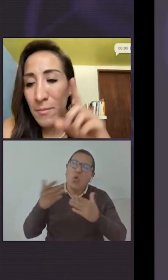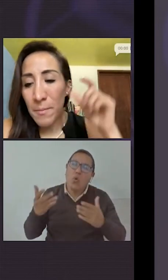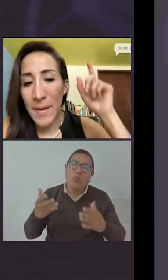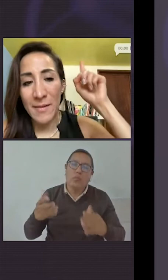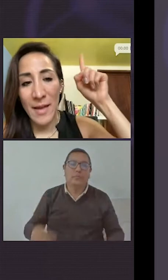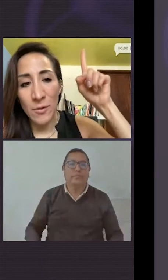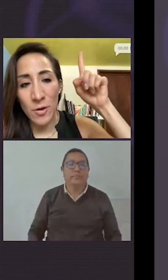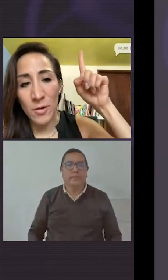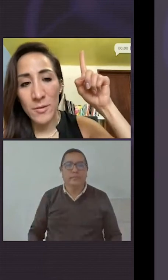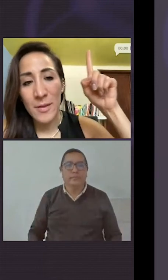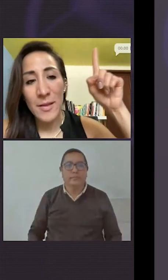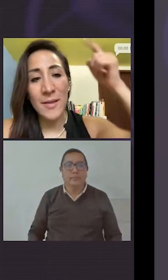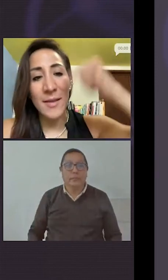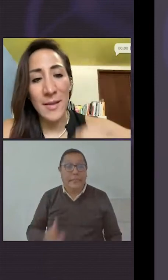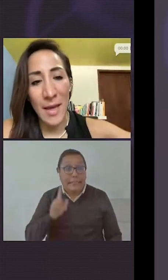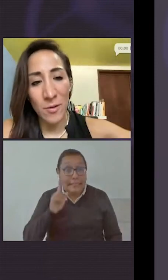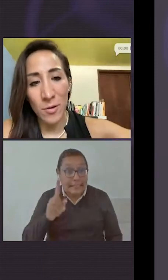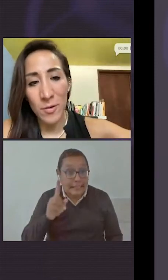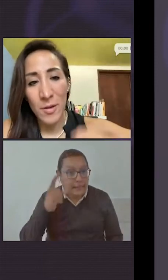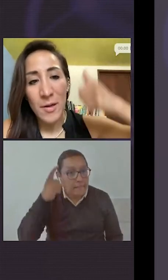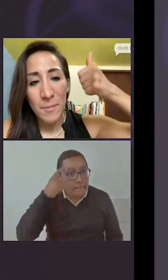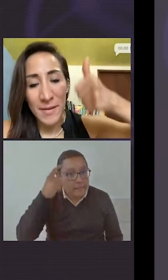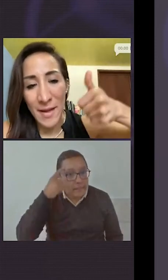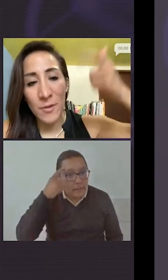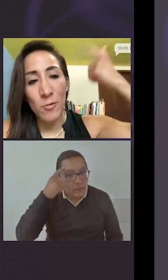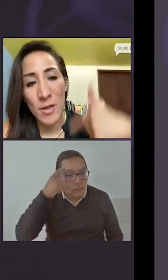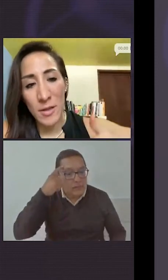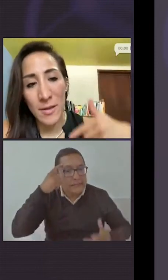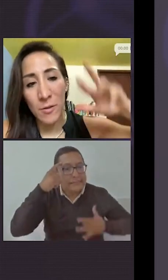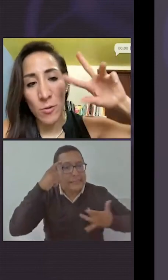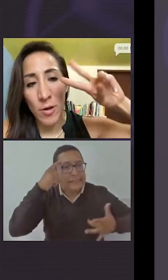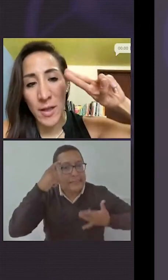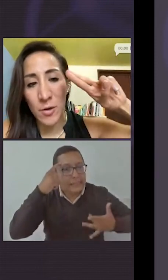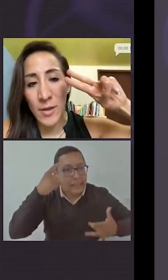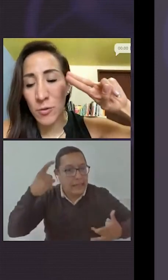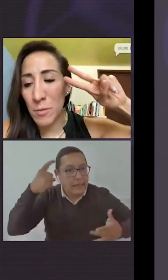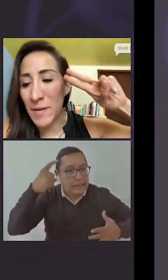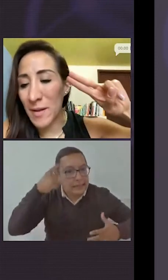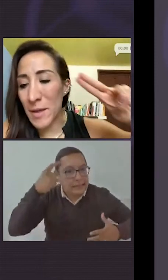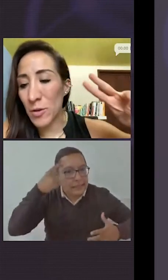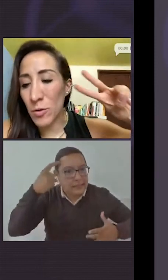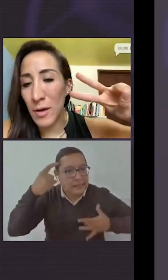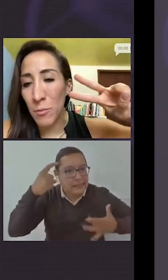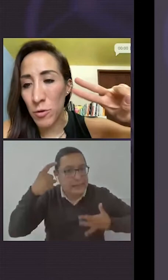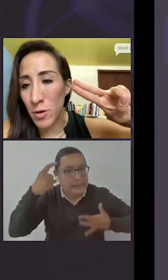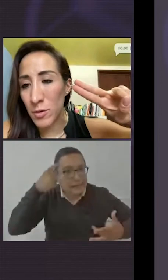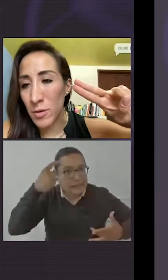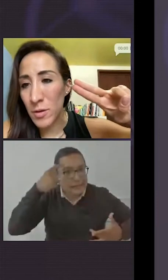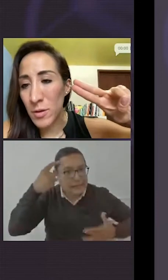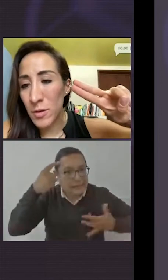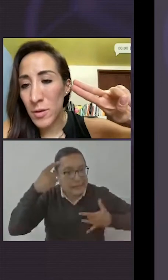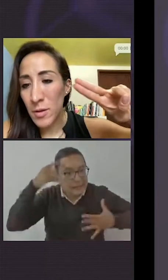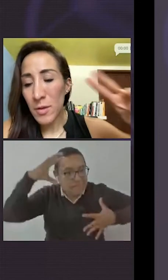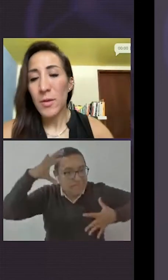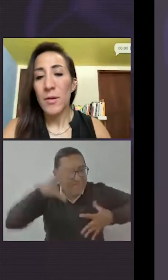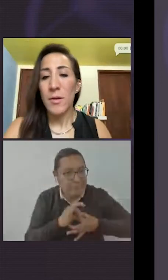Y pensándolo y sintiéndolo, pensándolo y sintiéndolo, así conecto el pensamiento con la emoción.